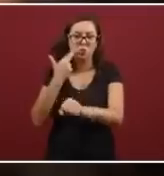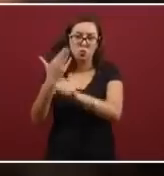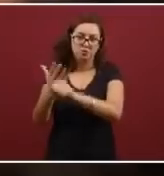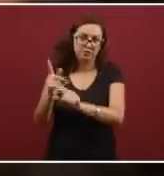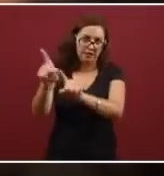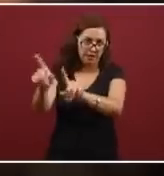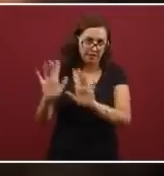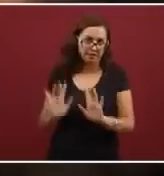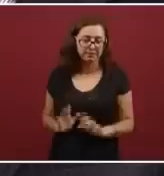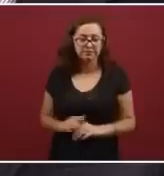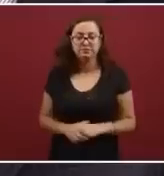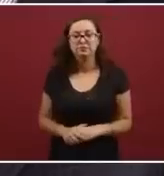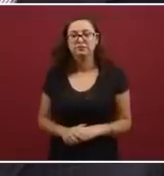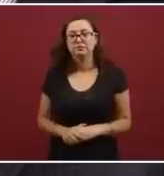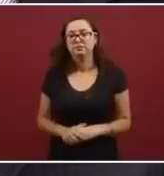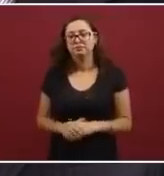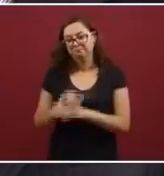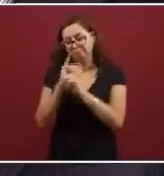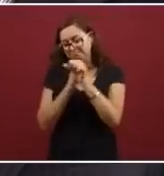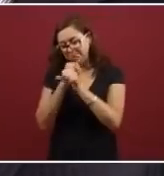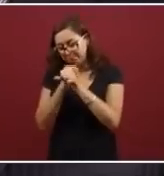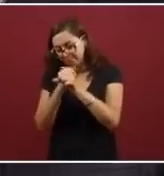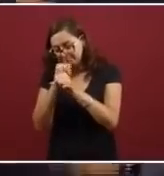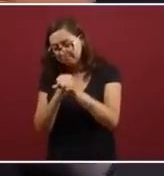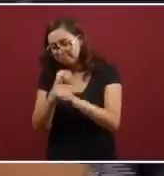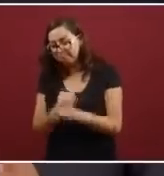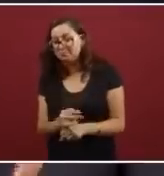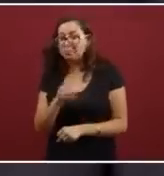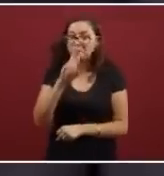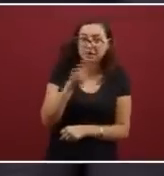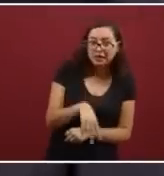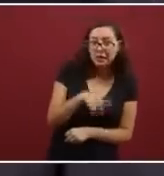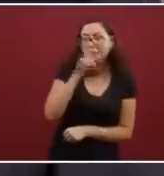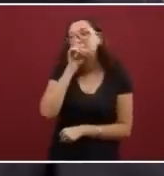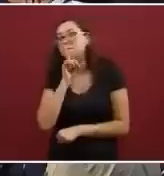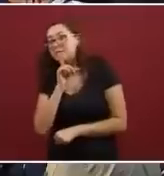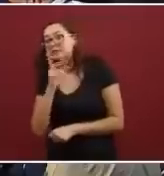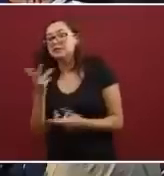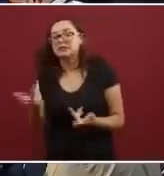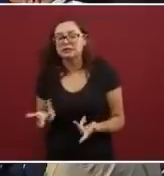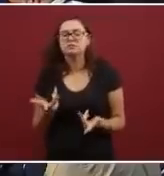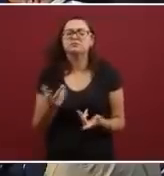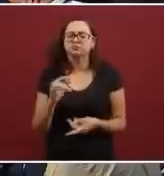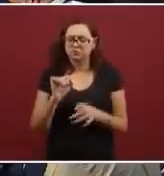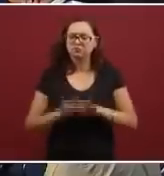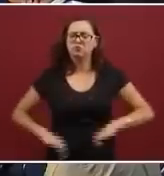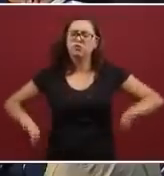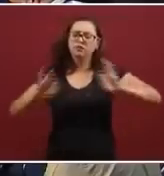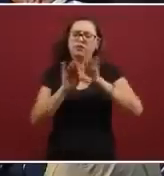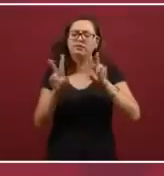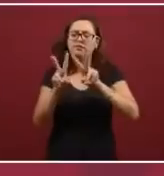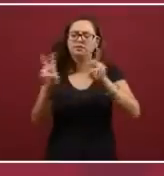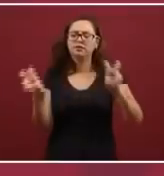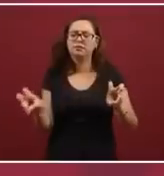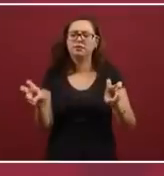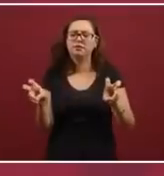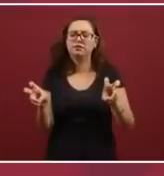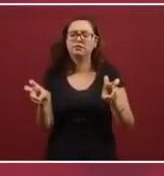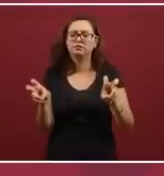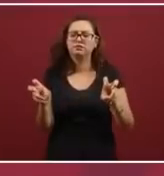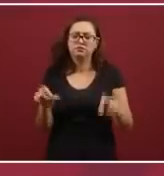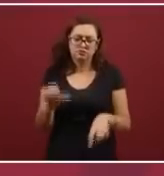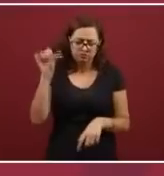en tu conferencia de prensa matutina el presidente de méxico andrés manuel lópez obrador arremetió contra los que promueven un amparo